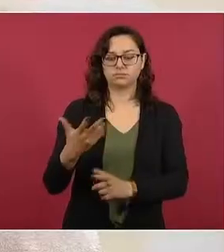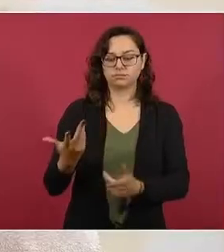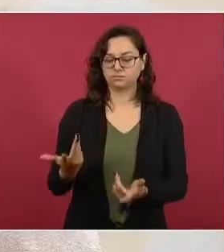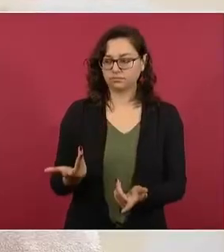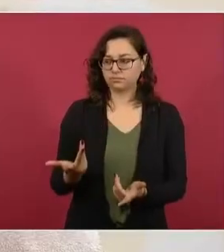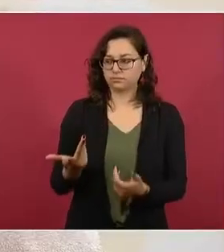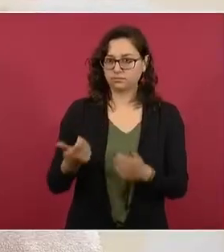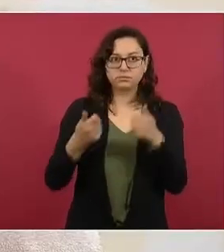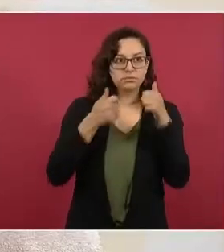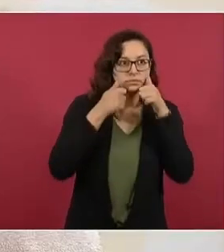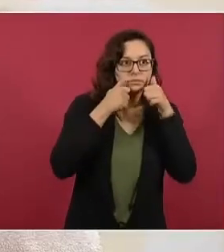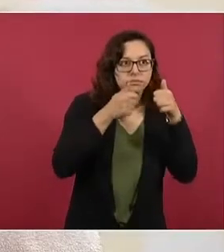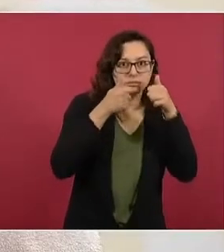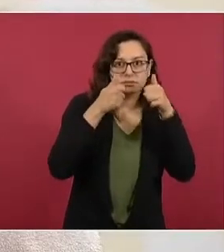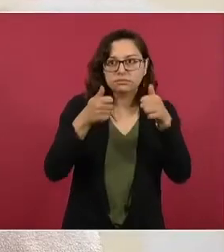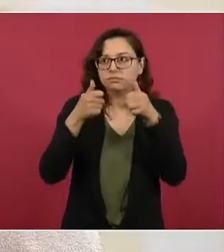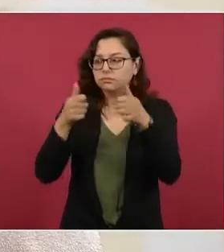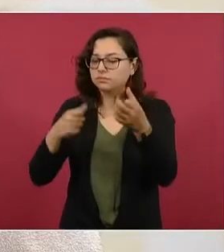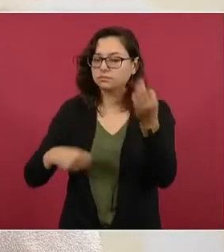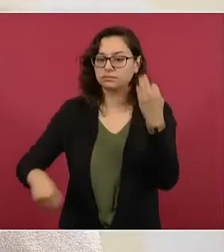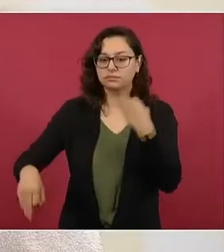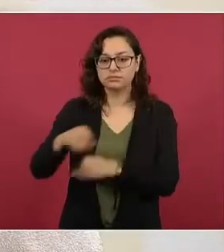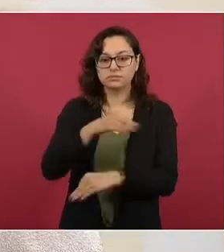para hacer justicia.